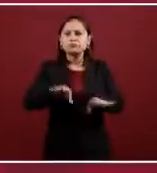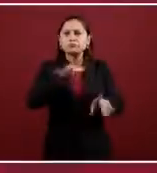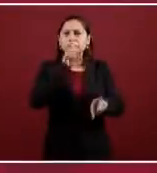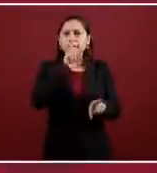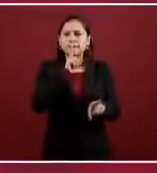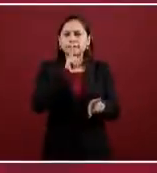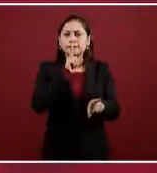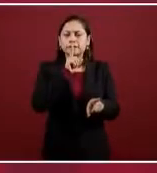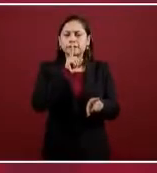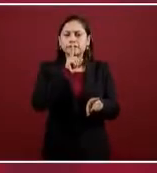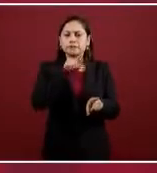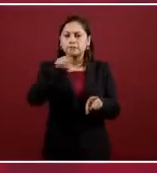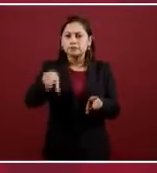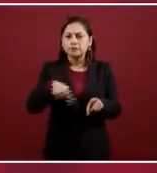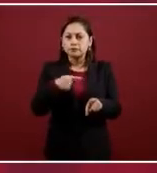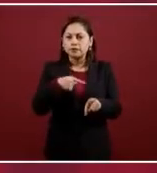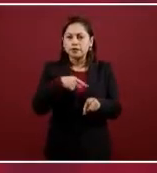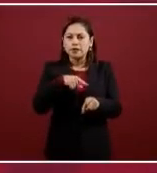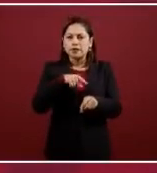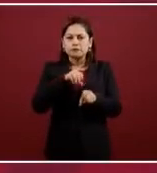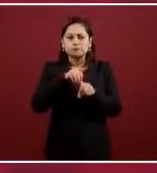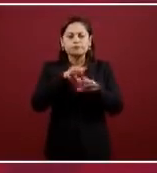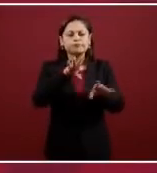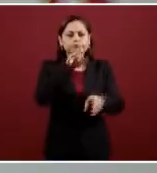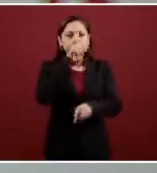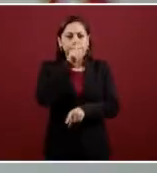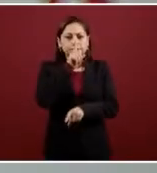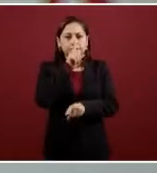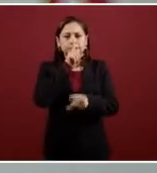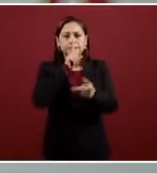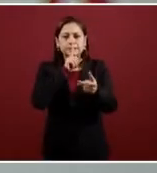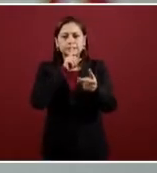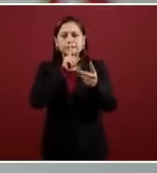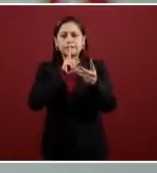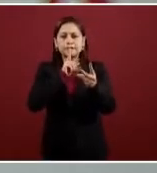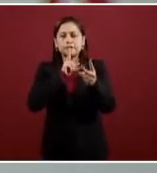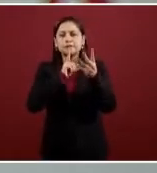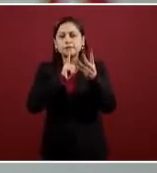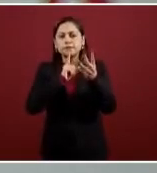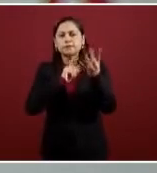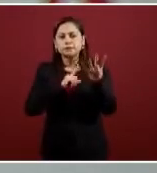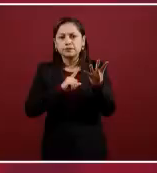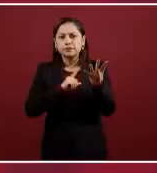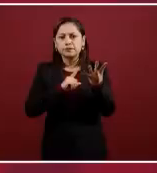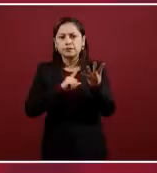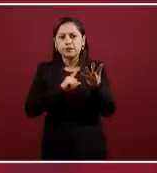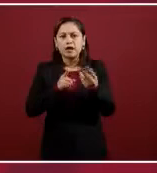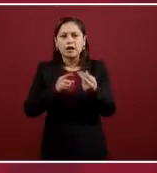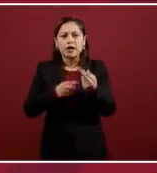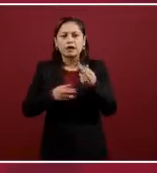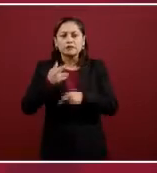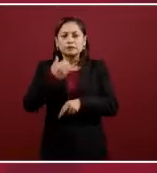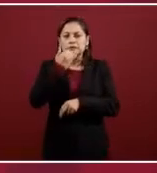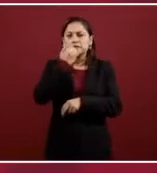No había capacidad para rectificar. Era la autocomplacencia.